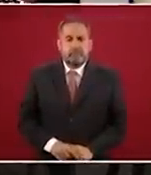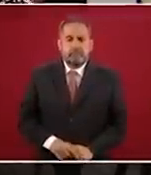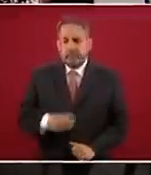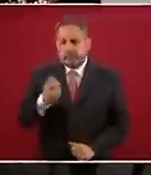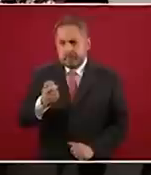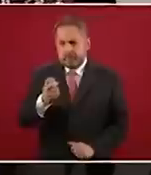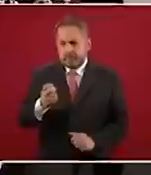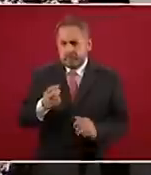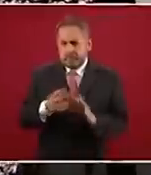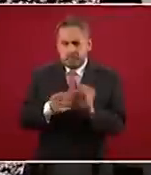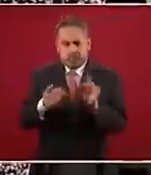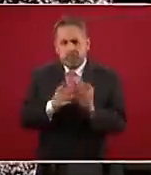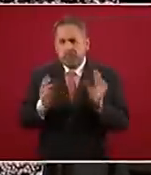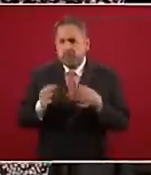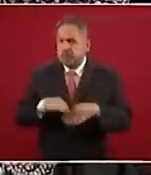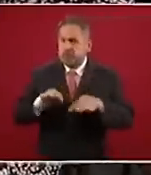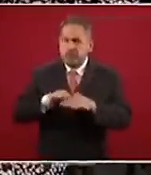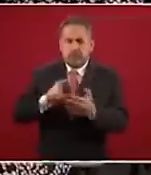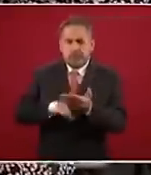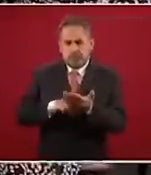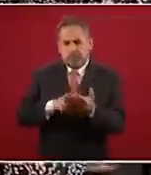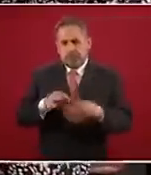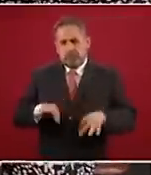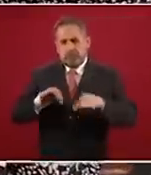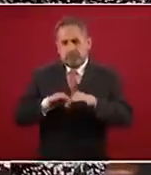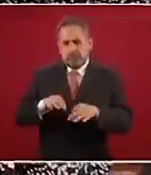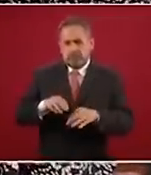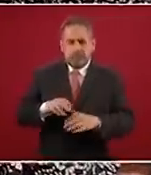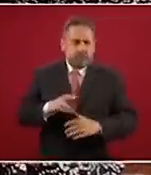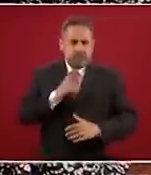Sería de gran utilidad.